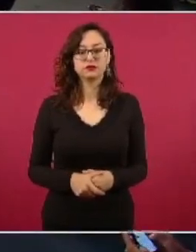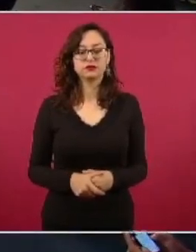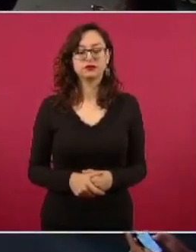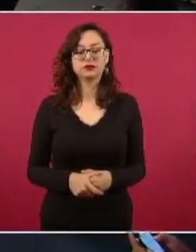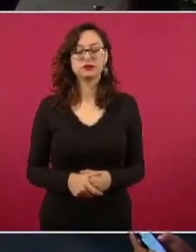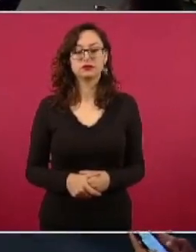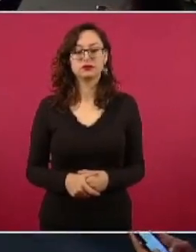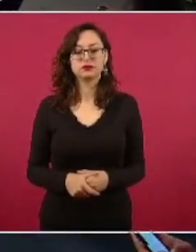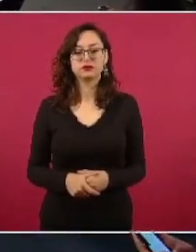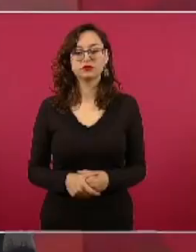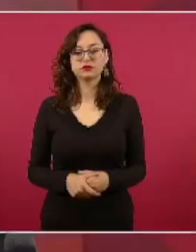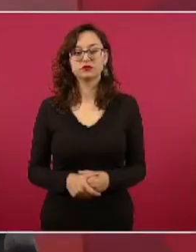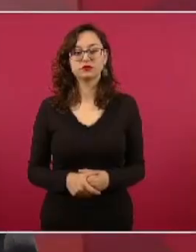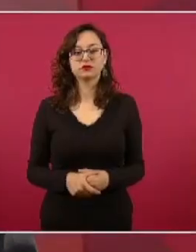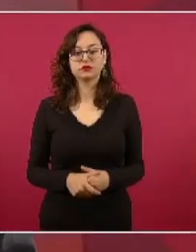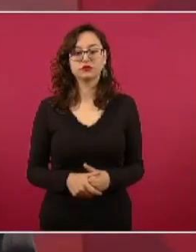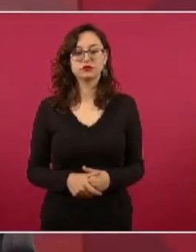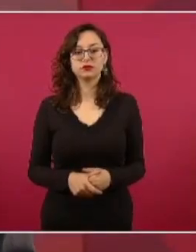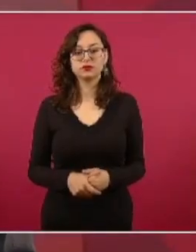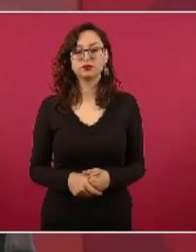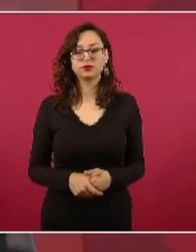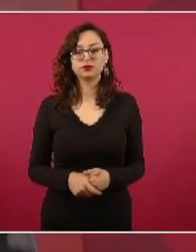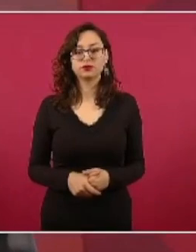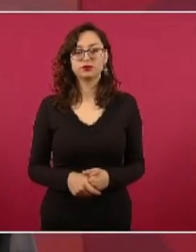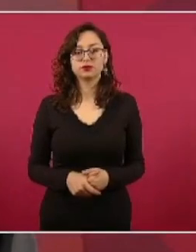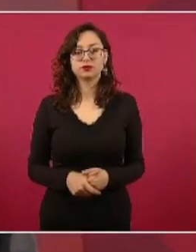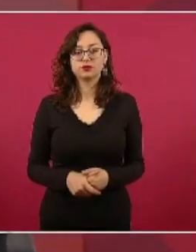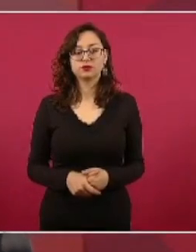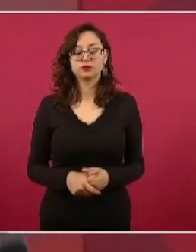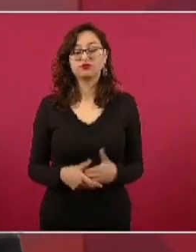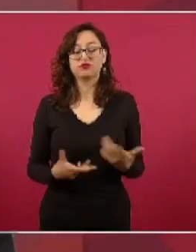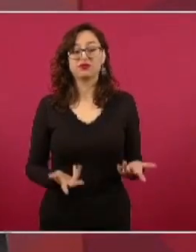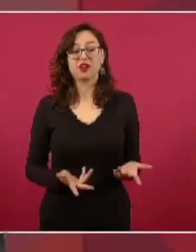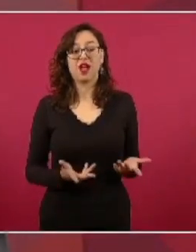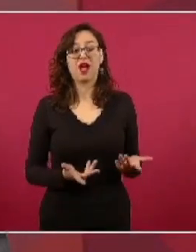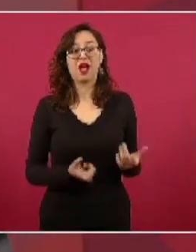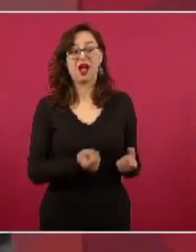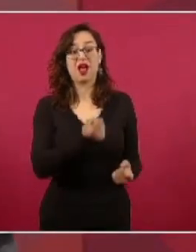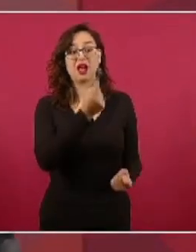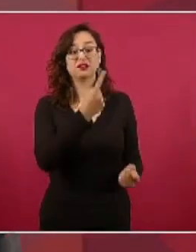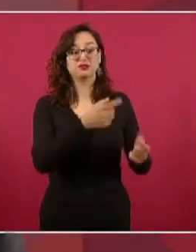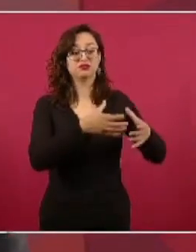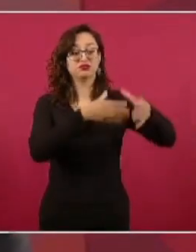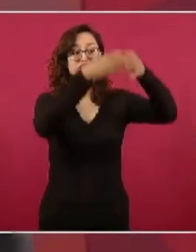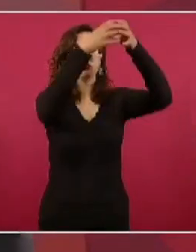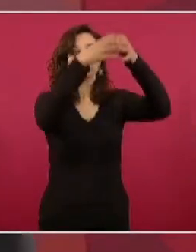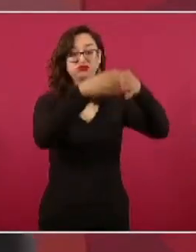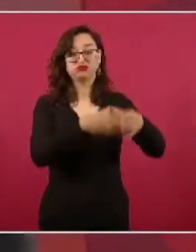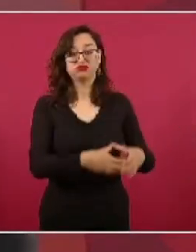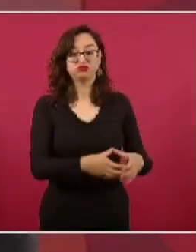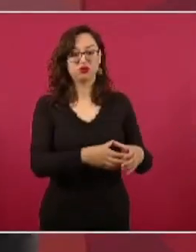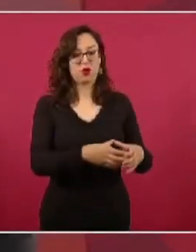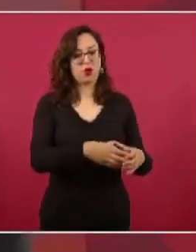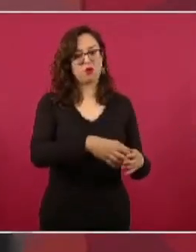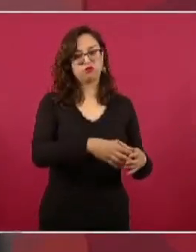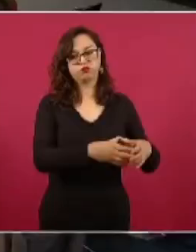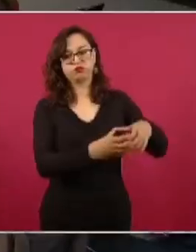en donde se levantaron por completo los pilotes,